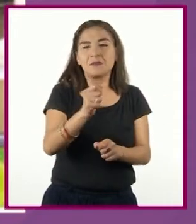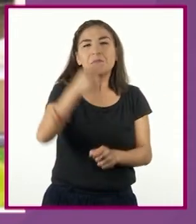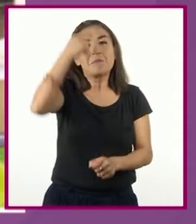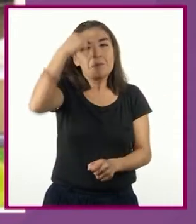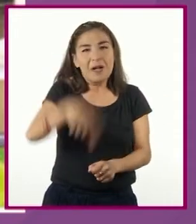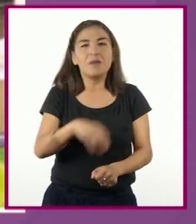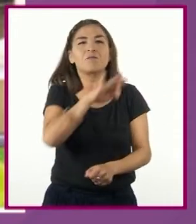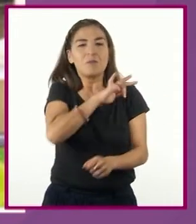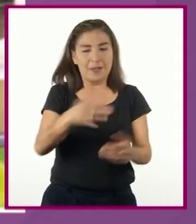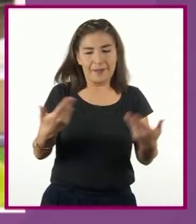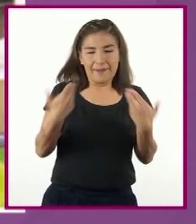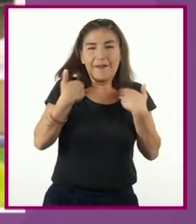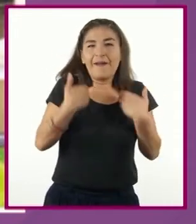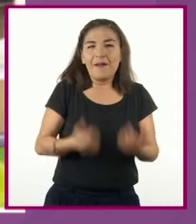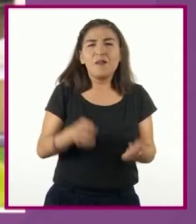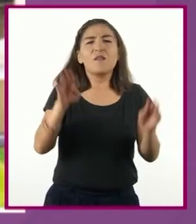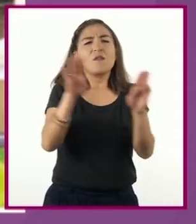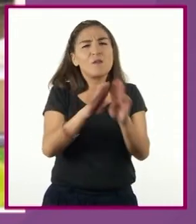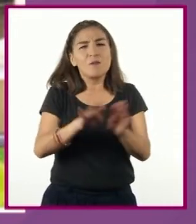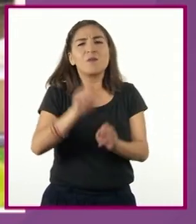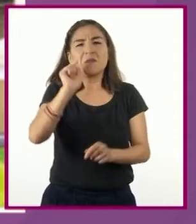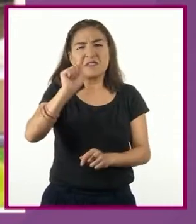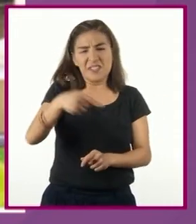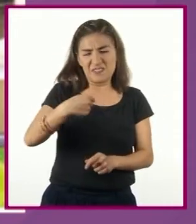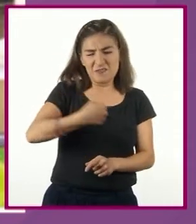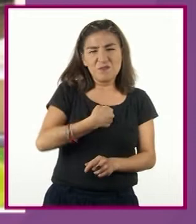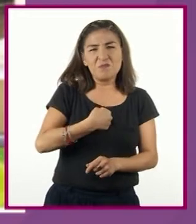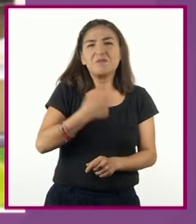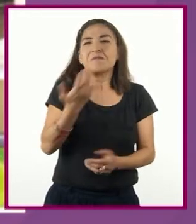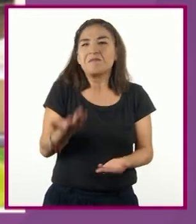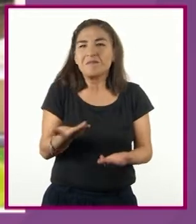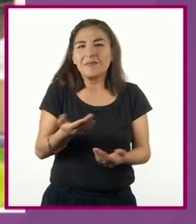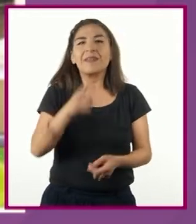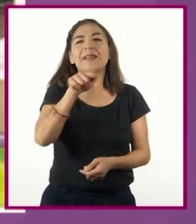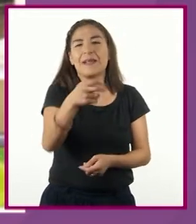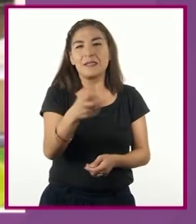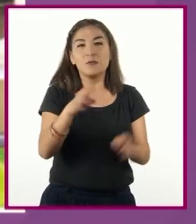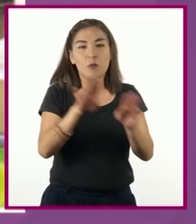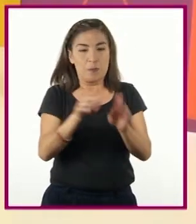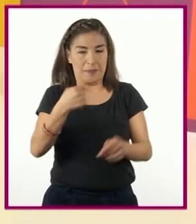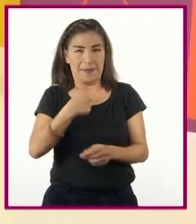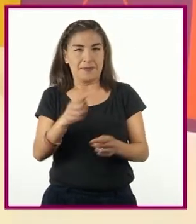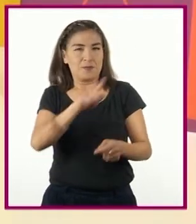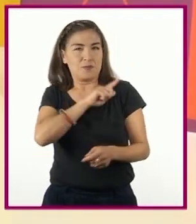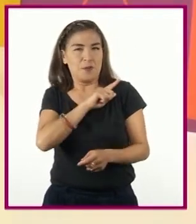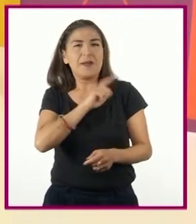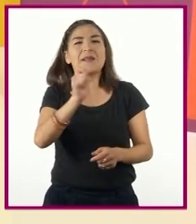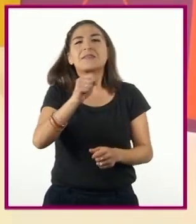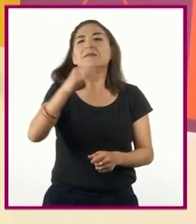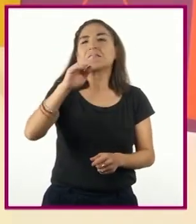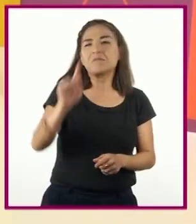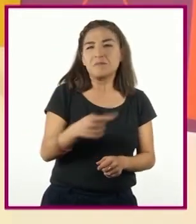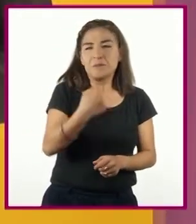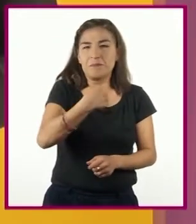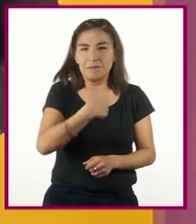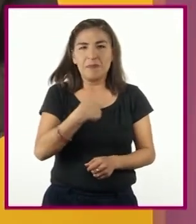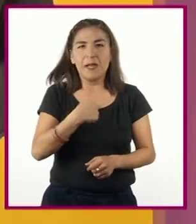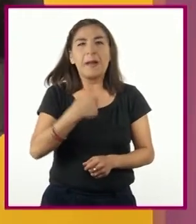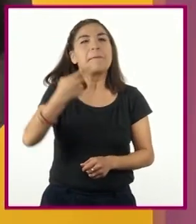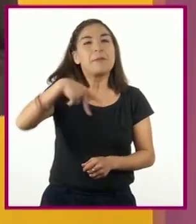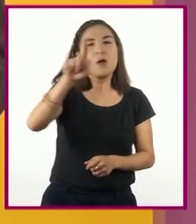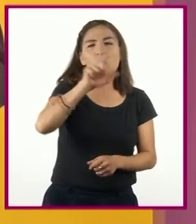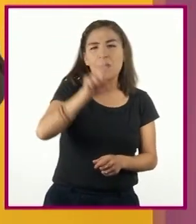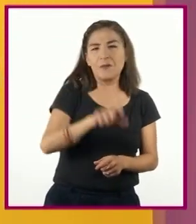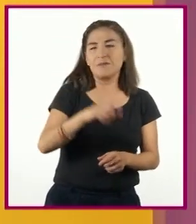permiten entendernos y saber quién somos, esto a nivel individual. Sin embargo, cuando nos